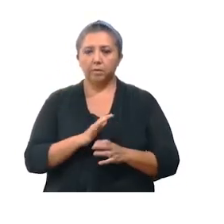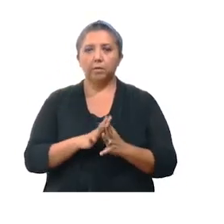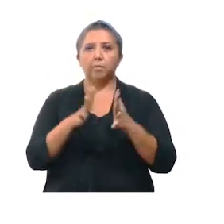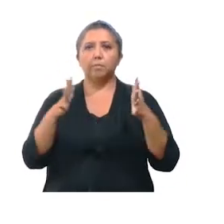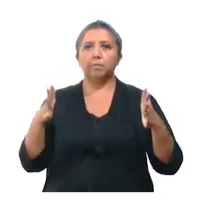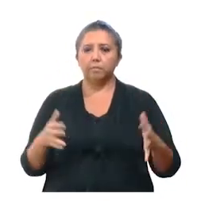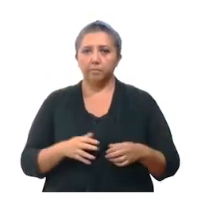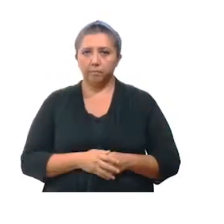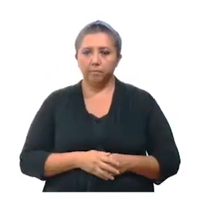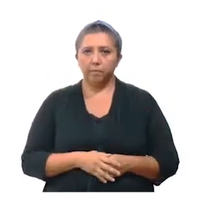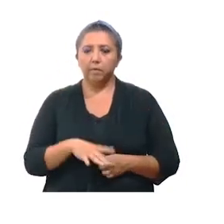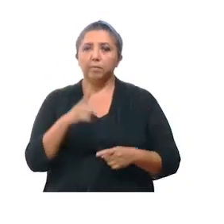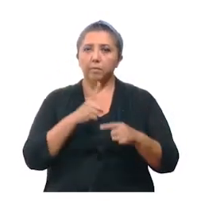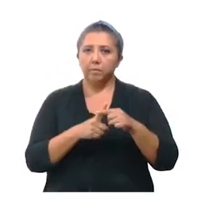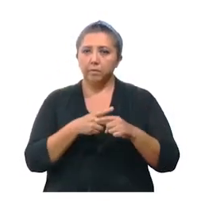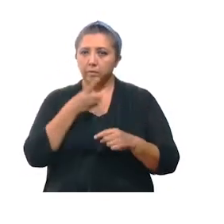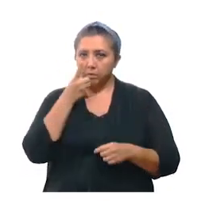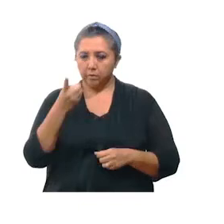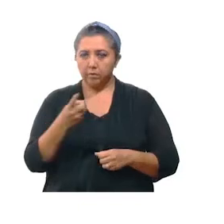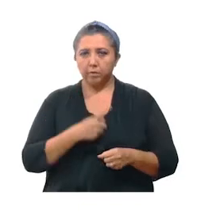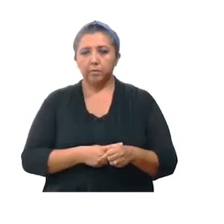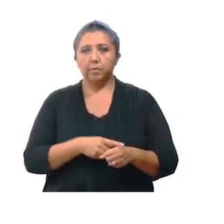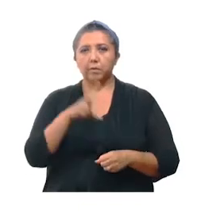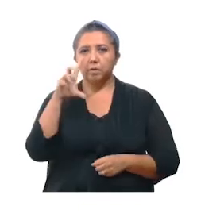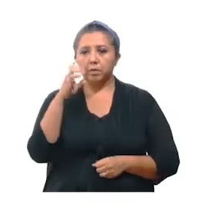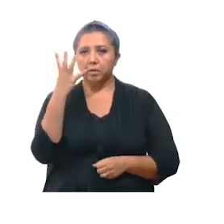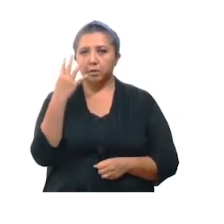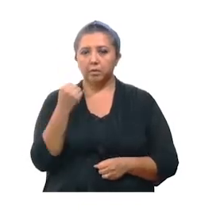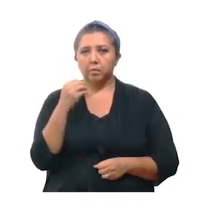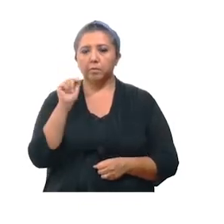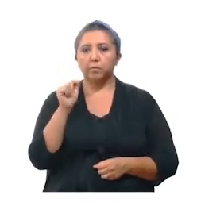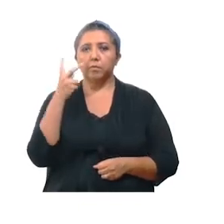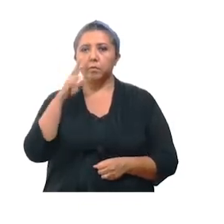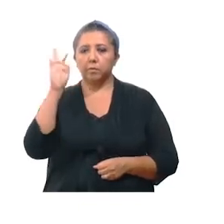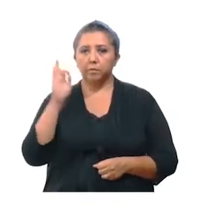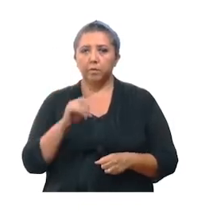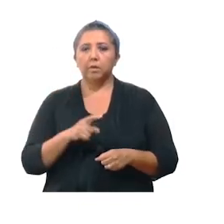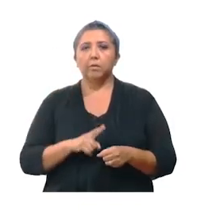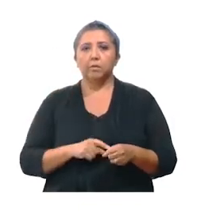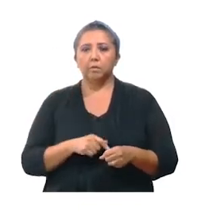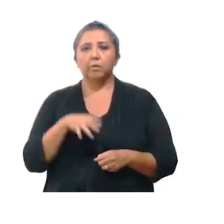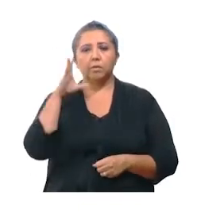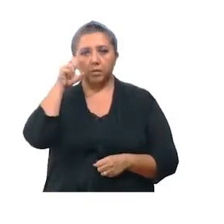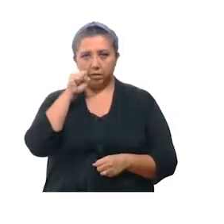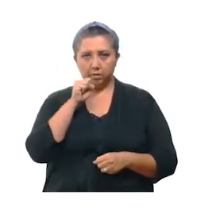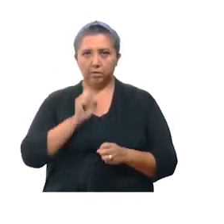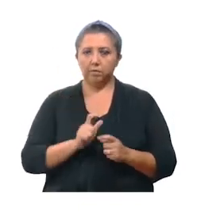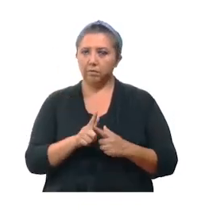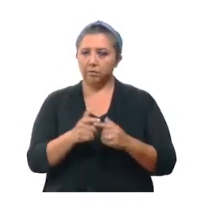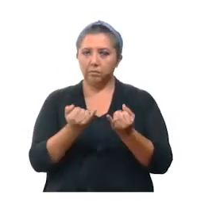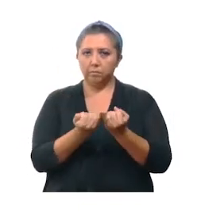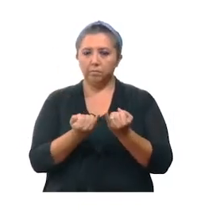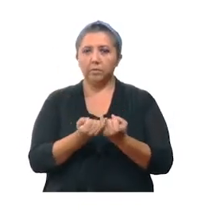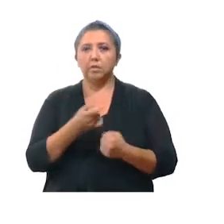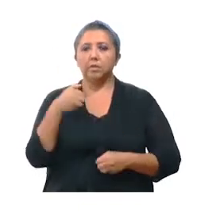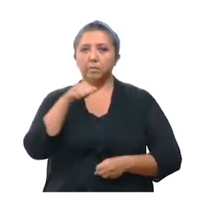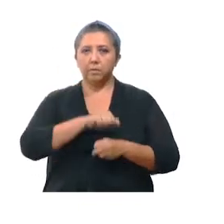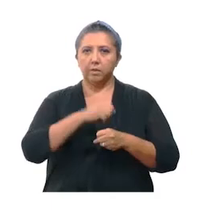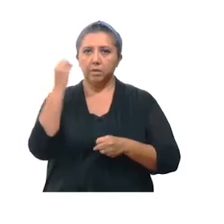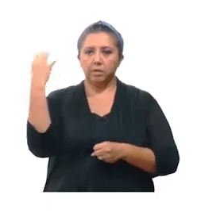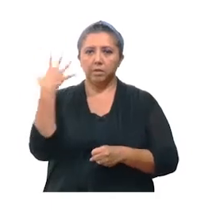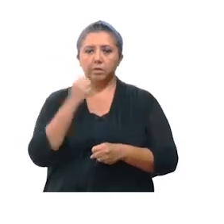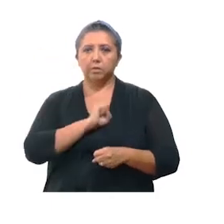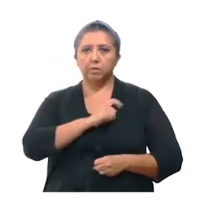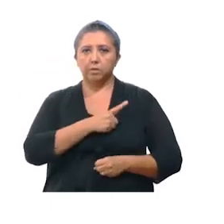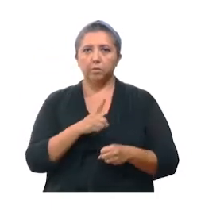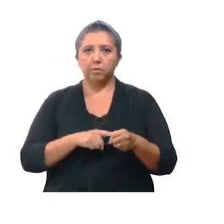ascenso. La positividad de los casos es del 39.2%, en naranja y estable. Los indicadores semanales del semáforo